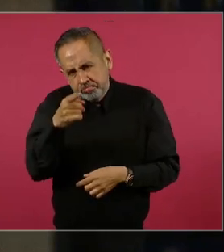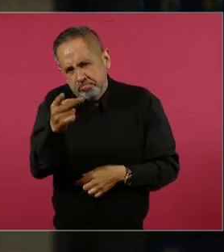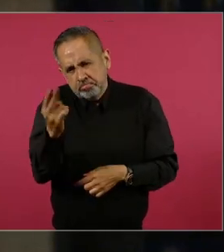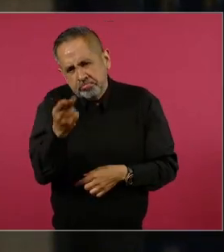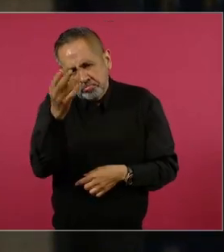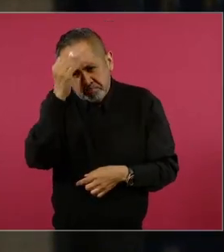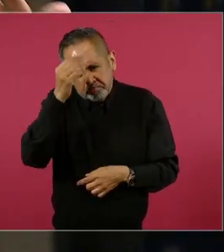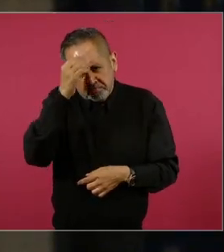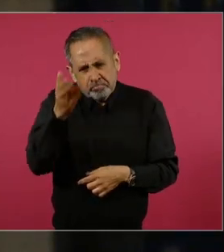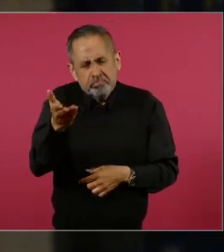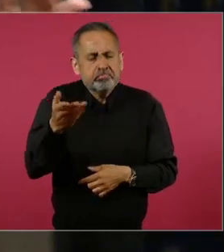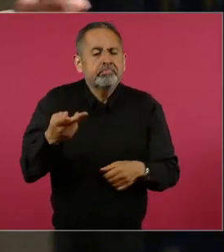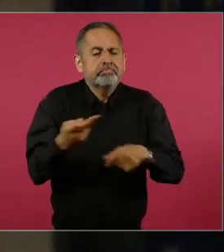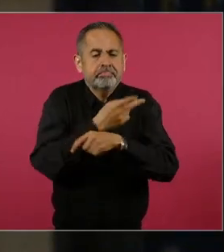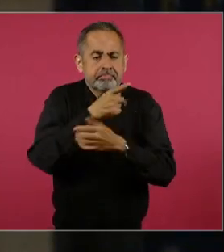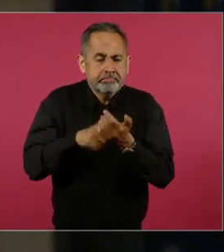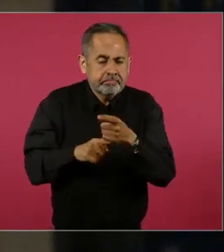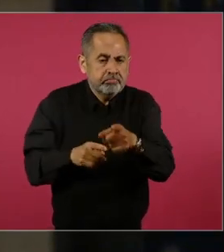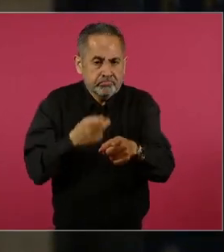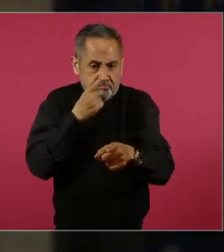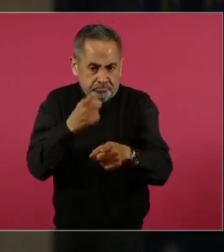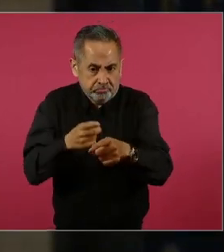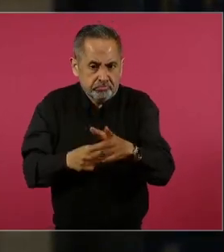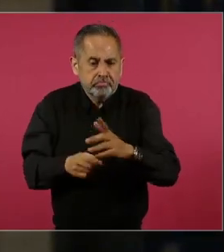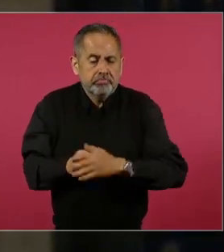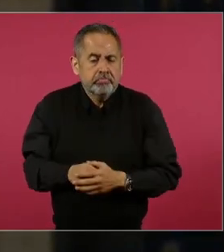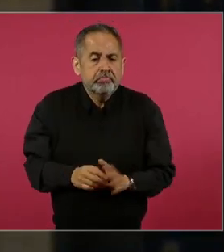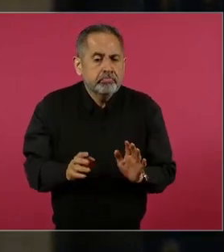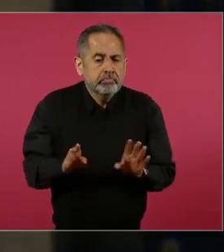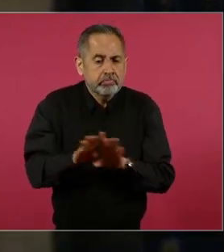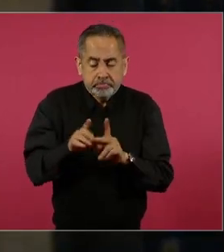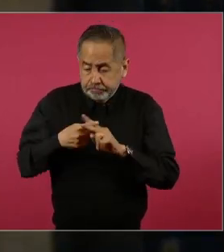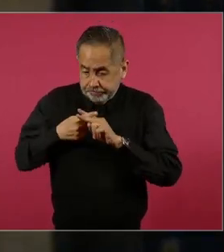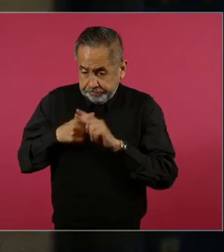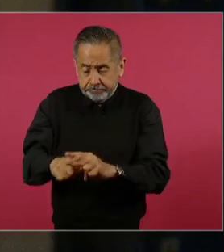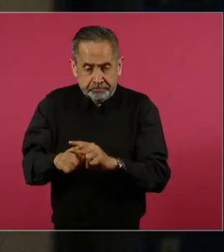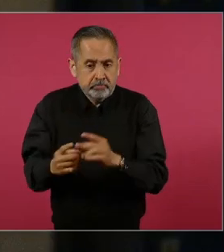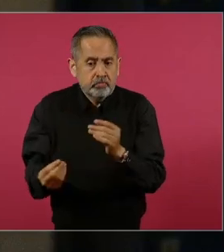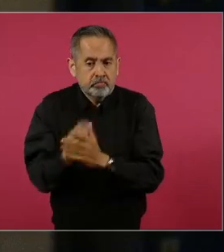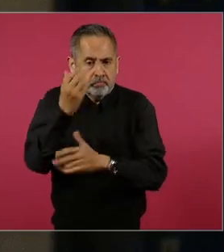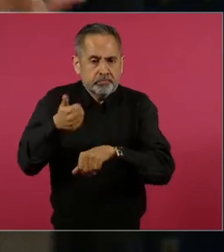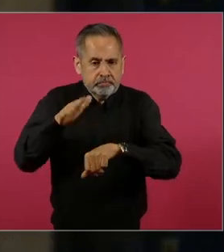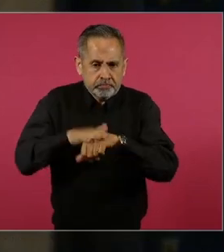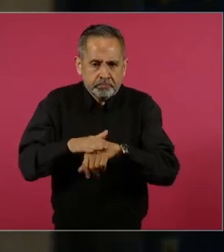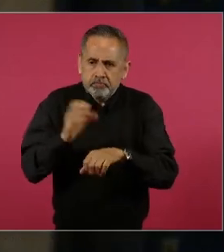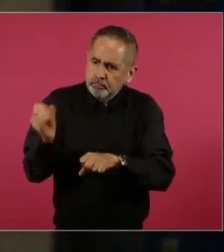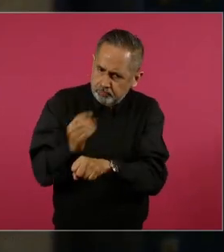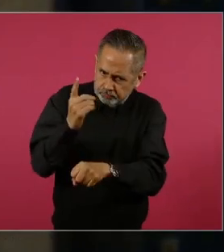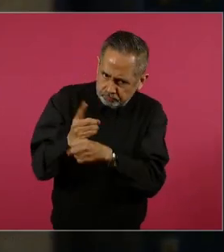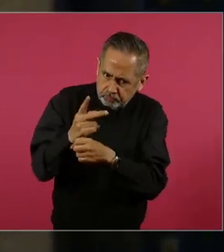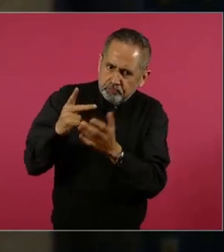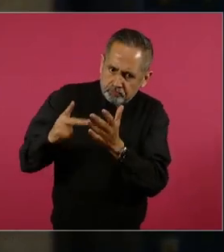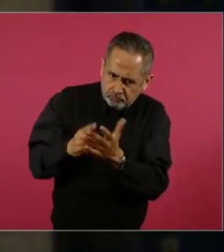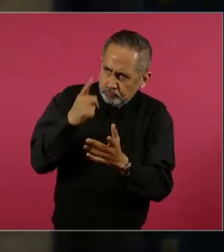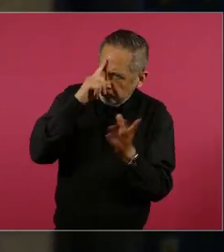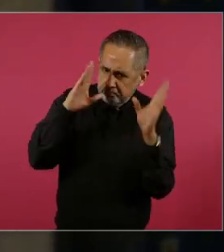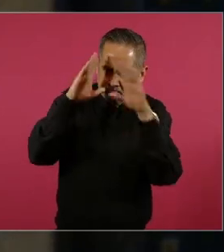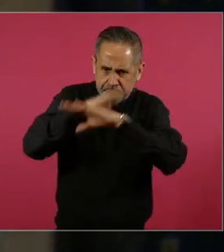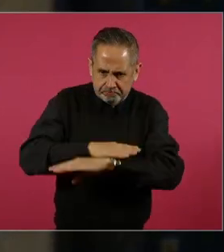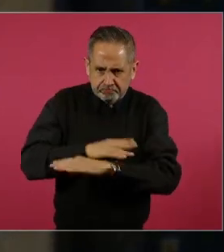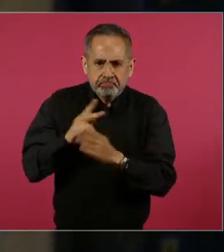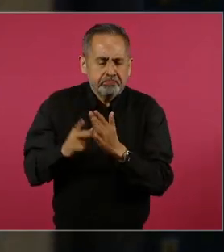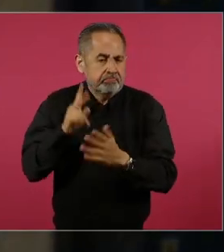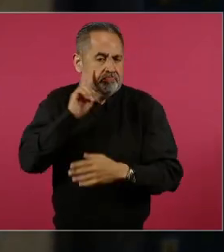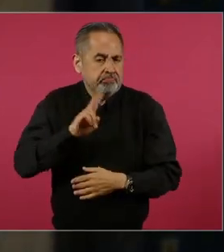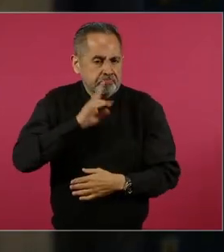respecto. Usted había mencionado que con el inicio de la nueva administración sería una oportunidad para que se